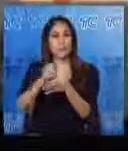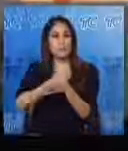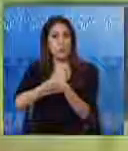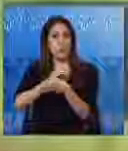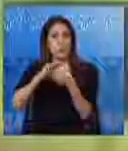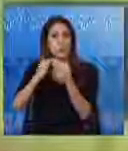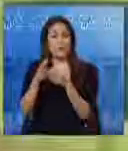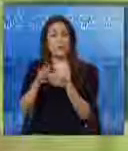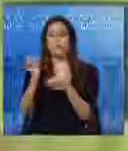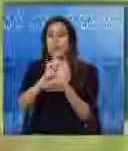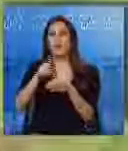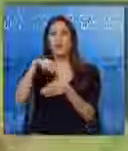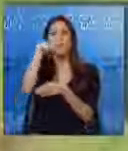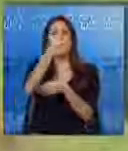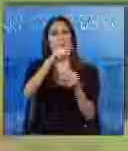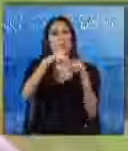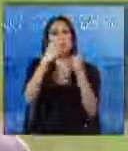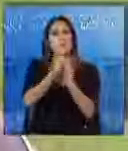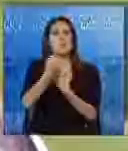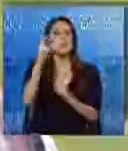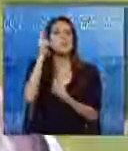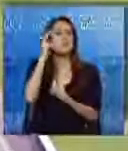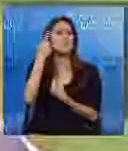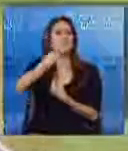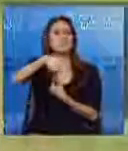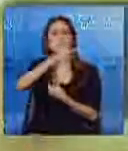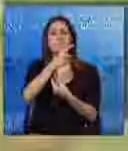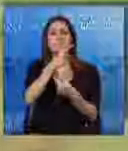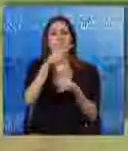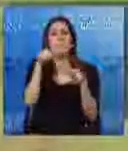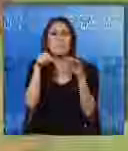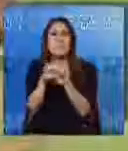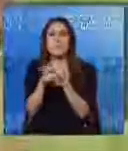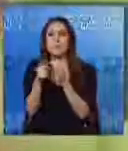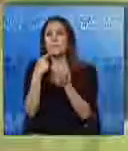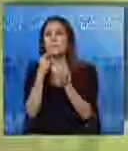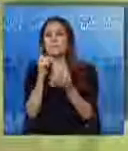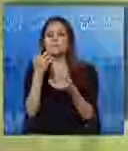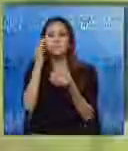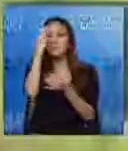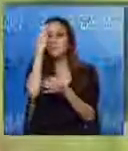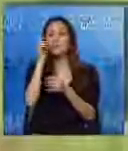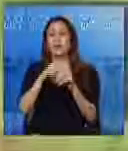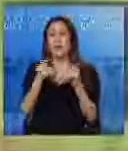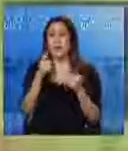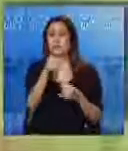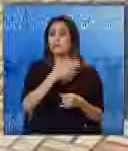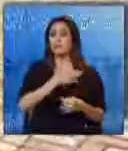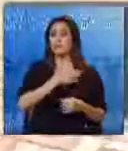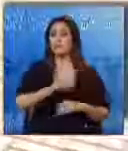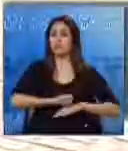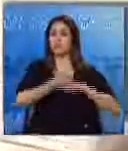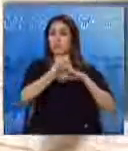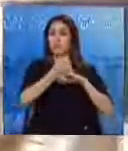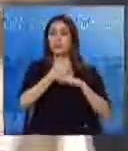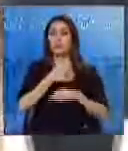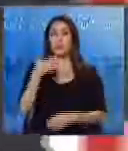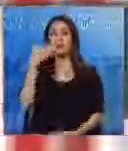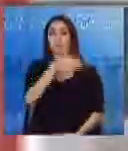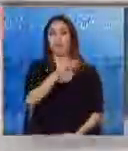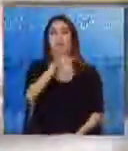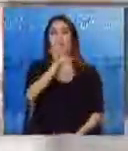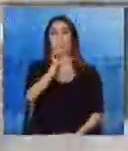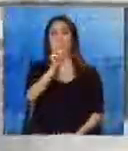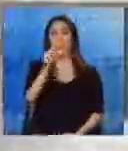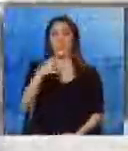esconde. Miguel Tancamás, ex líder de la comunidad Shuar, evidenció preocupación. Arribó a las instalaciones del